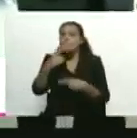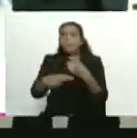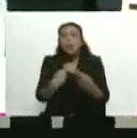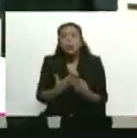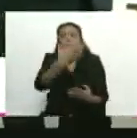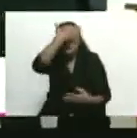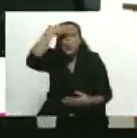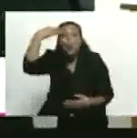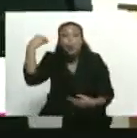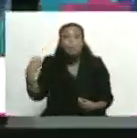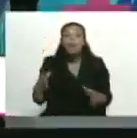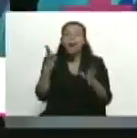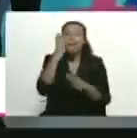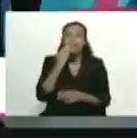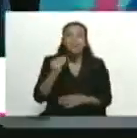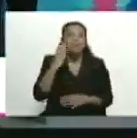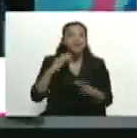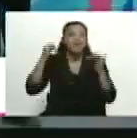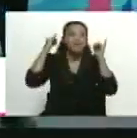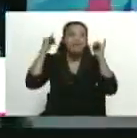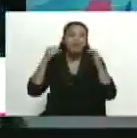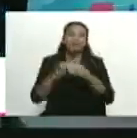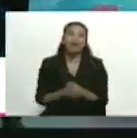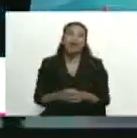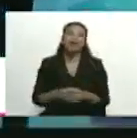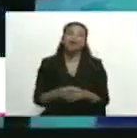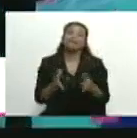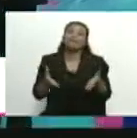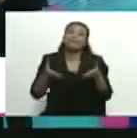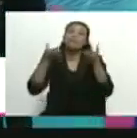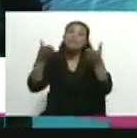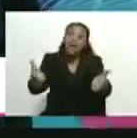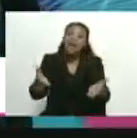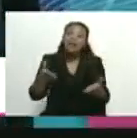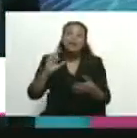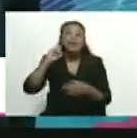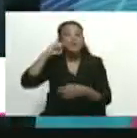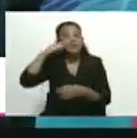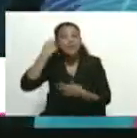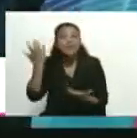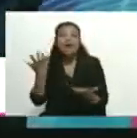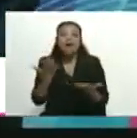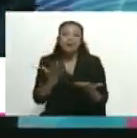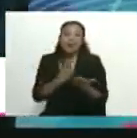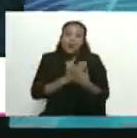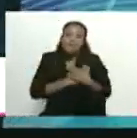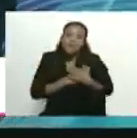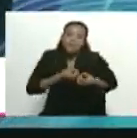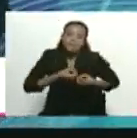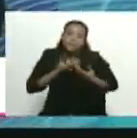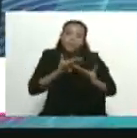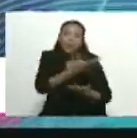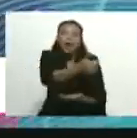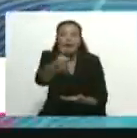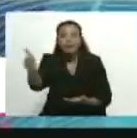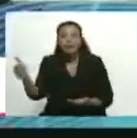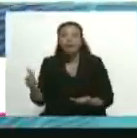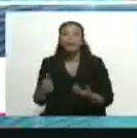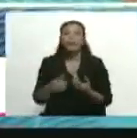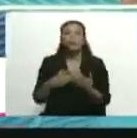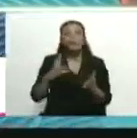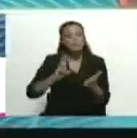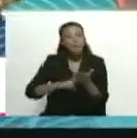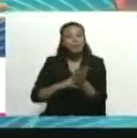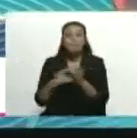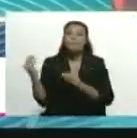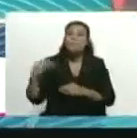fuera inolvidable. Bueno, darles un regalo bonito, un gesto bonito para ustedes, muchachos, que se merecen